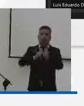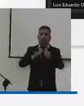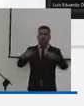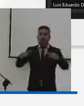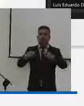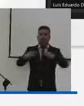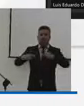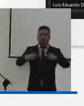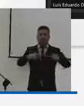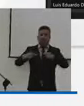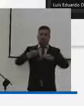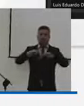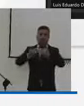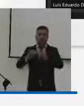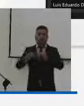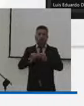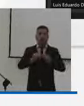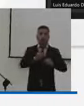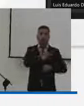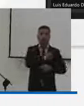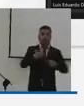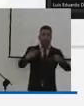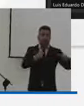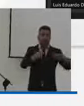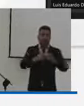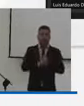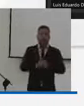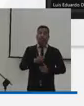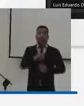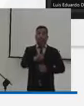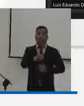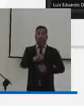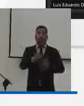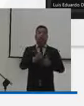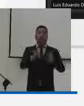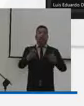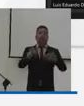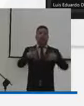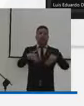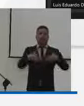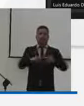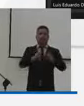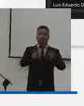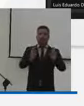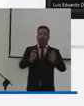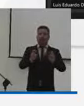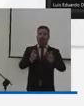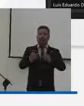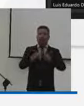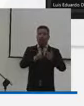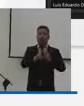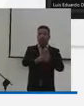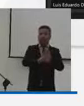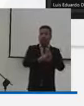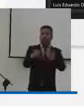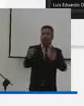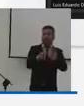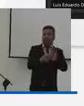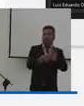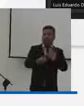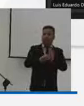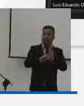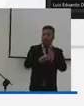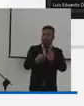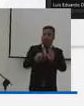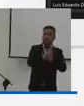los Juegos Intercolegiados y a los Juegos Universitarios. Aquí se da una gran amplitud a lo que tiene que ver con la ley y lo